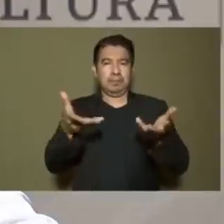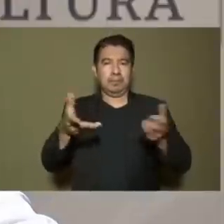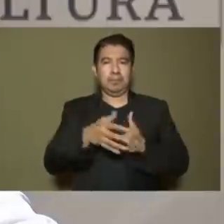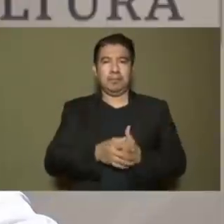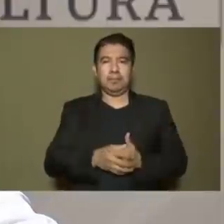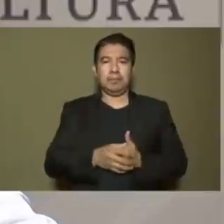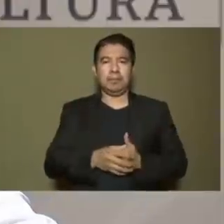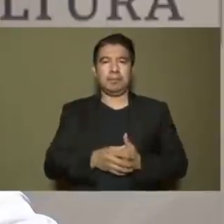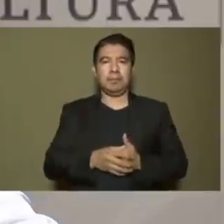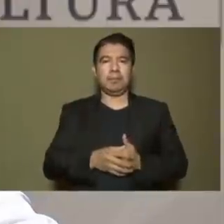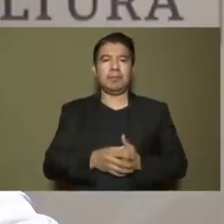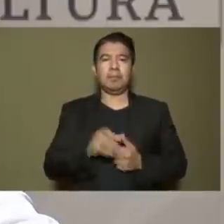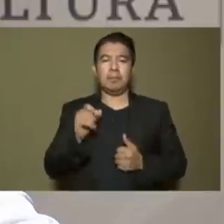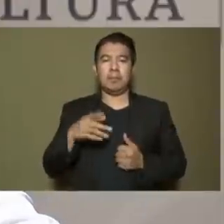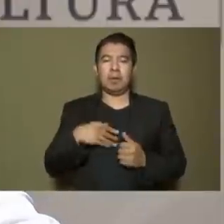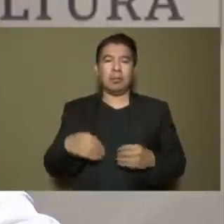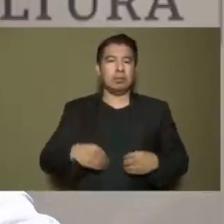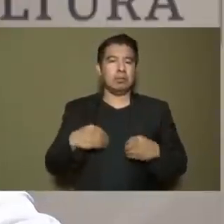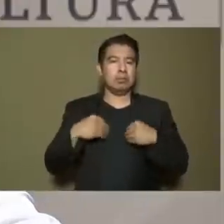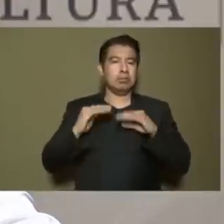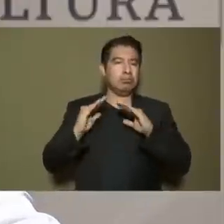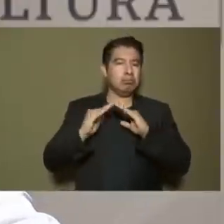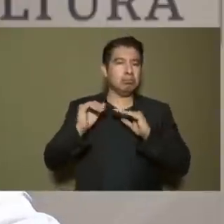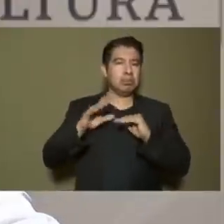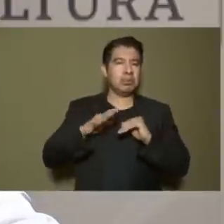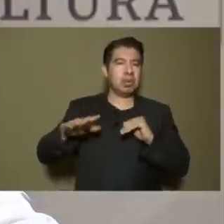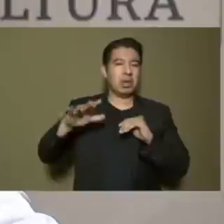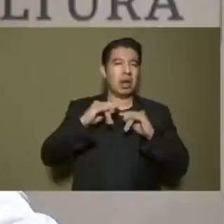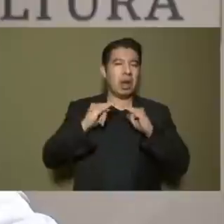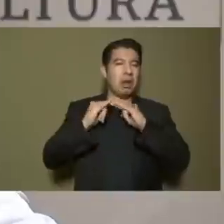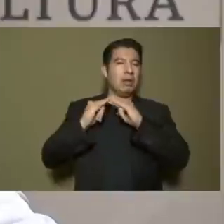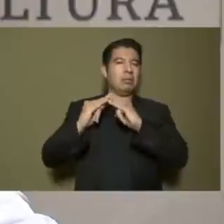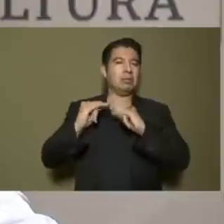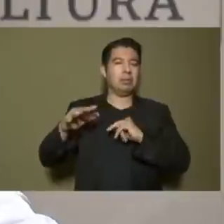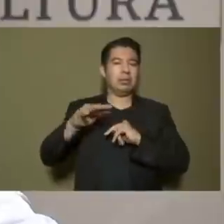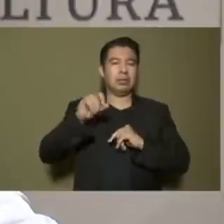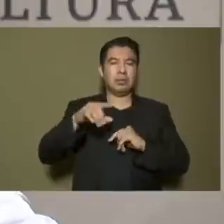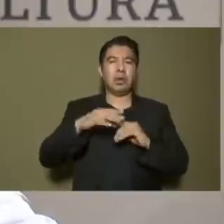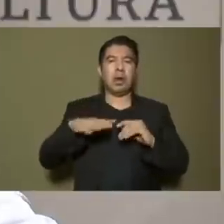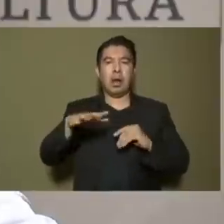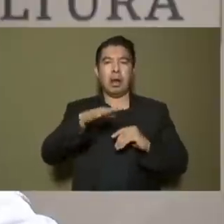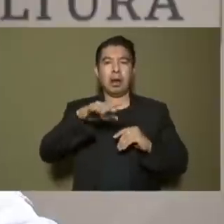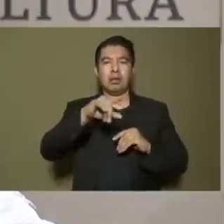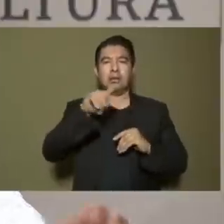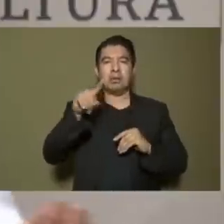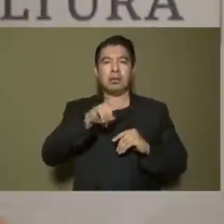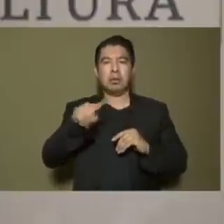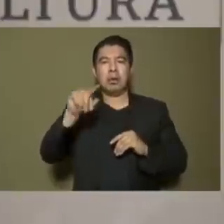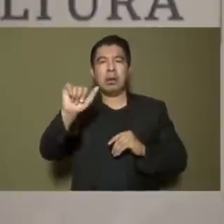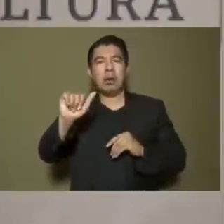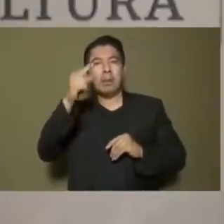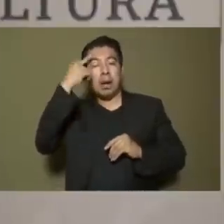en el campamento de la zona arqueológica, para